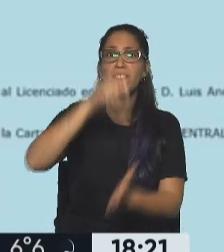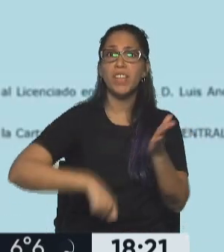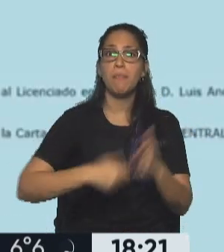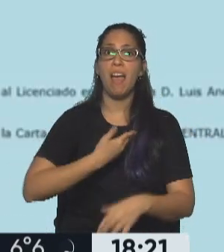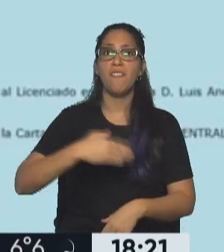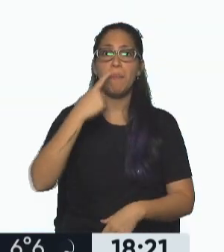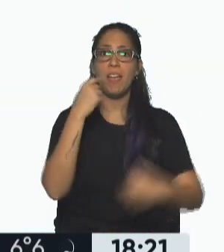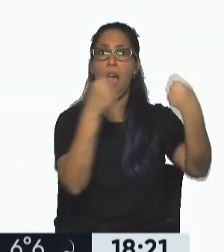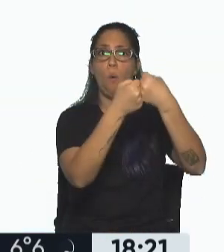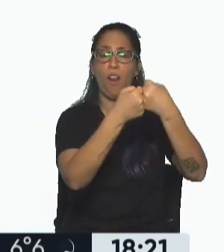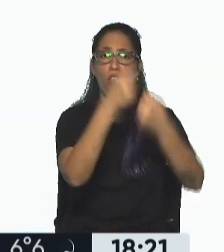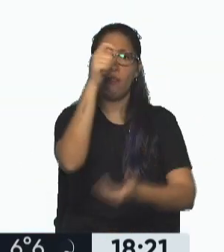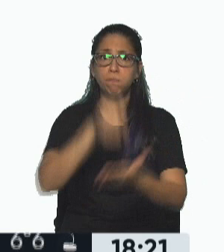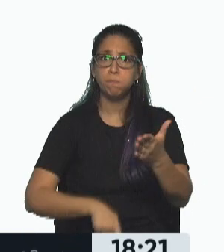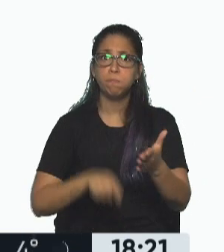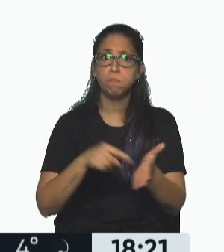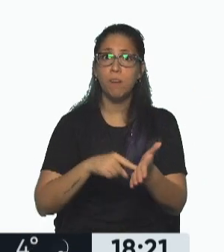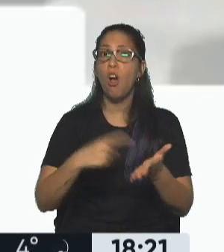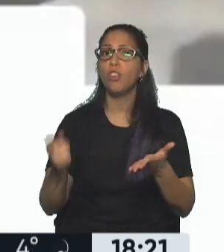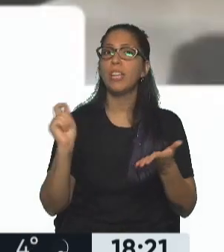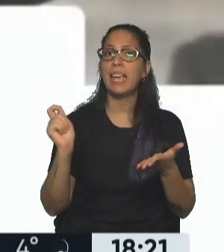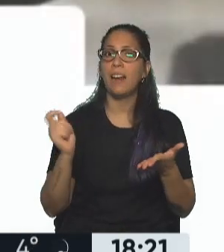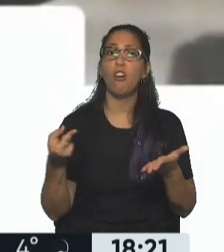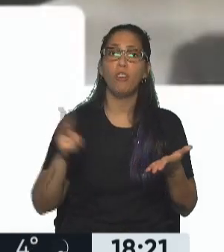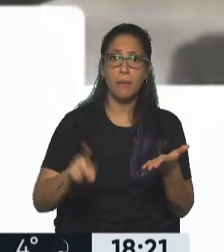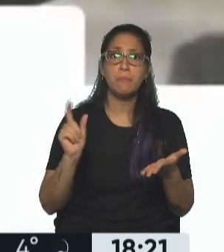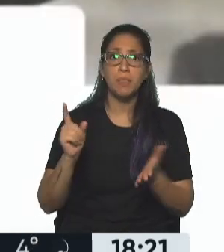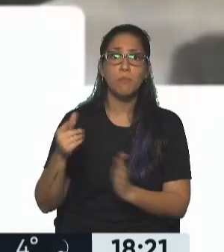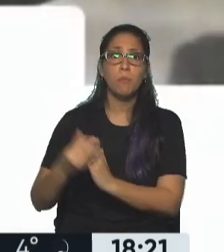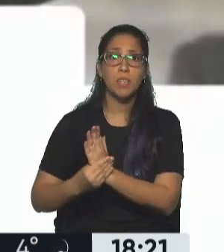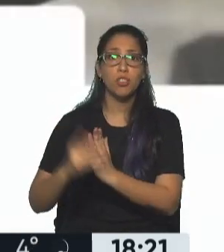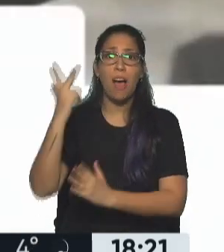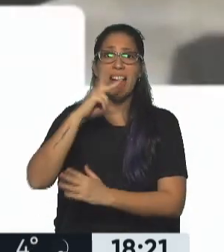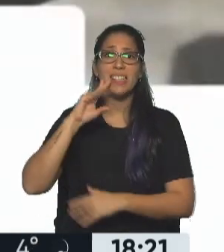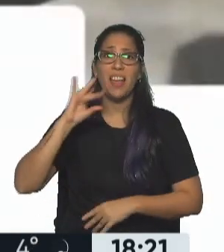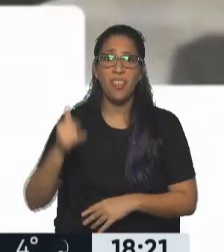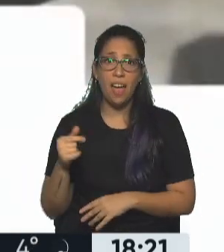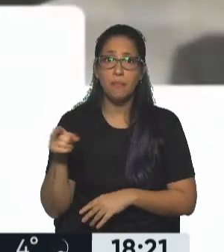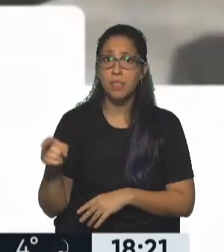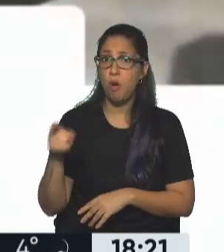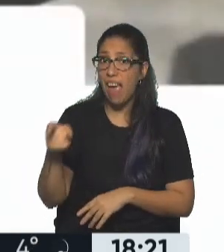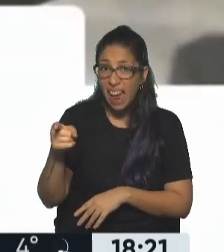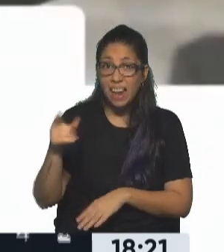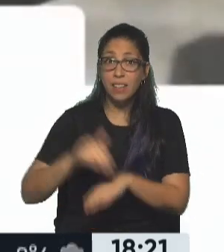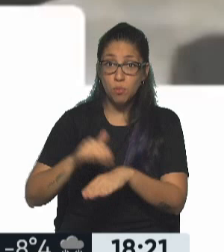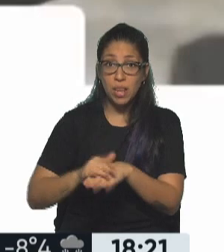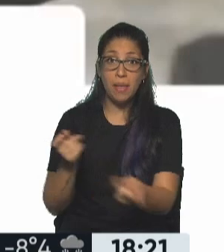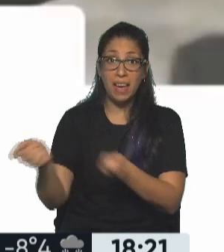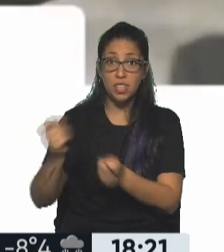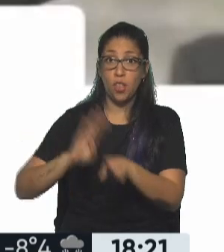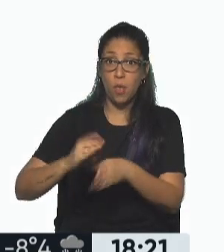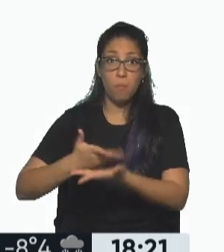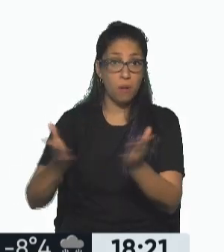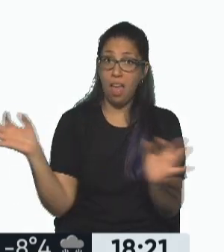Monetario Internacional. En ese acuerdo el otro firmante es nuevamente el ministro de Hacienda, quien seguía sin tener competencia en materia de gestión de la